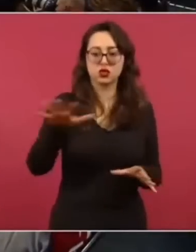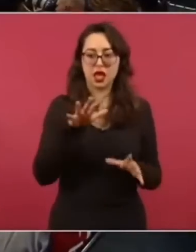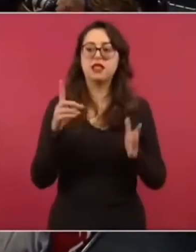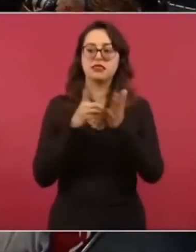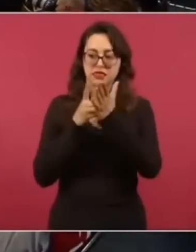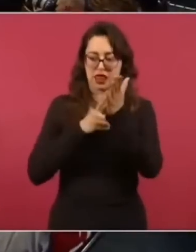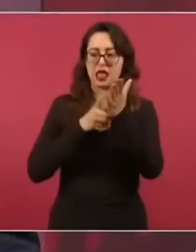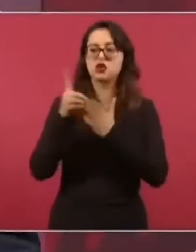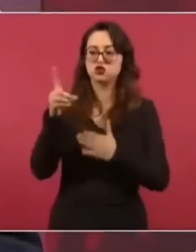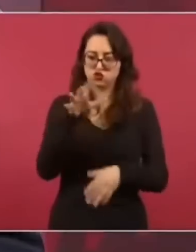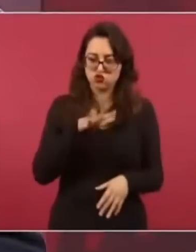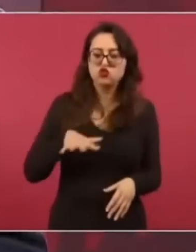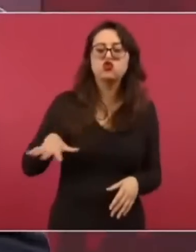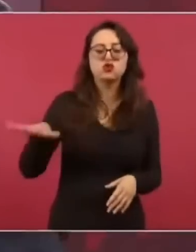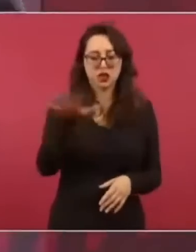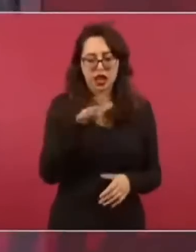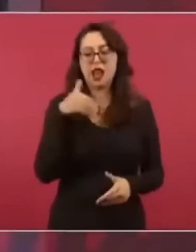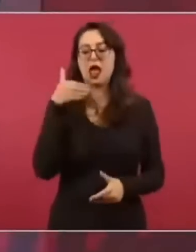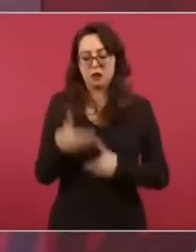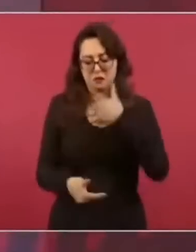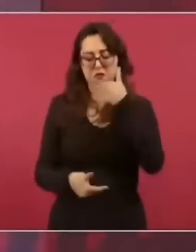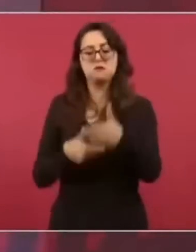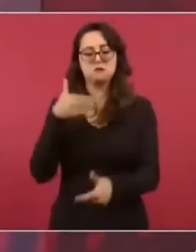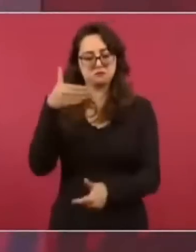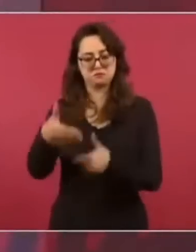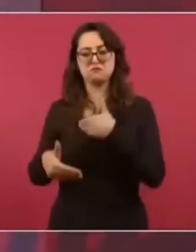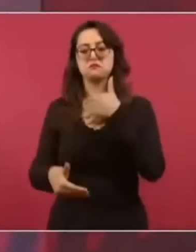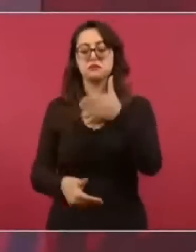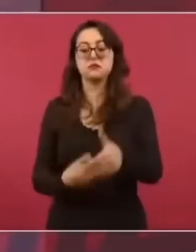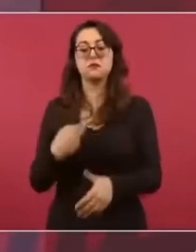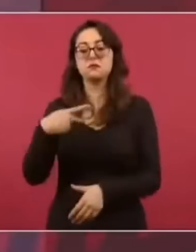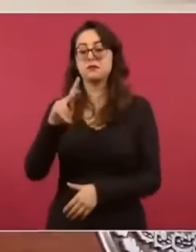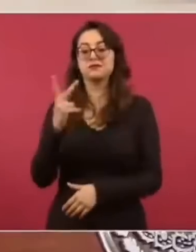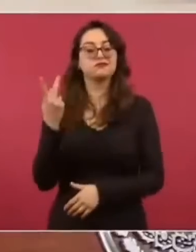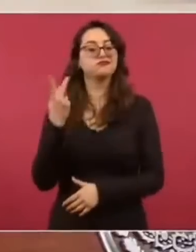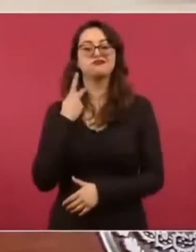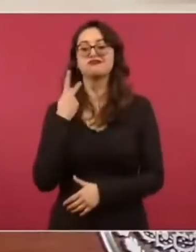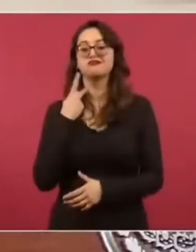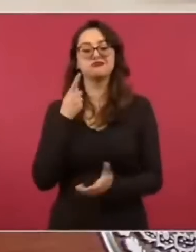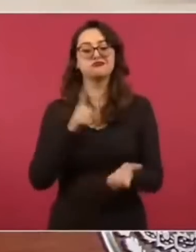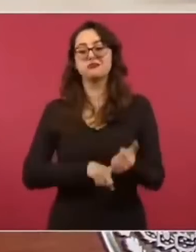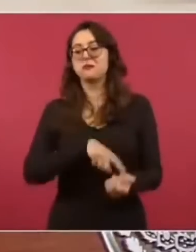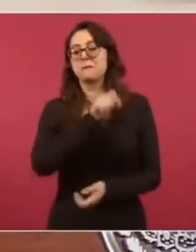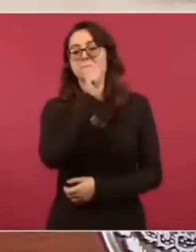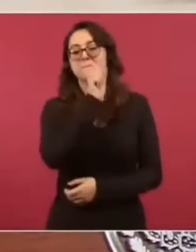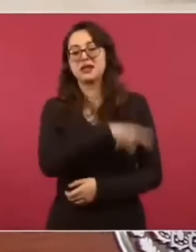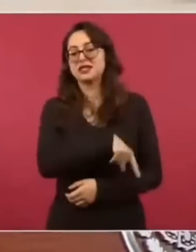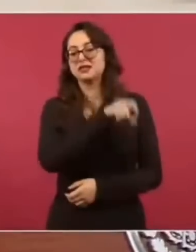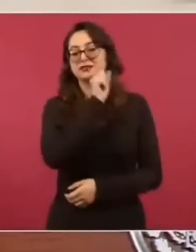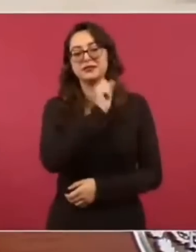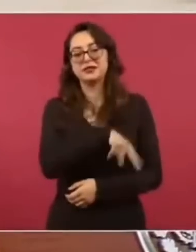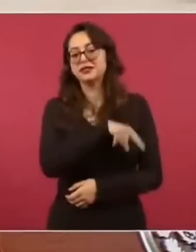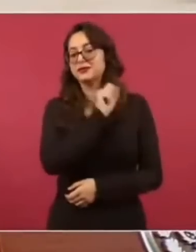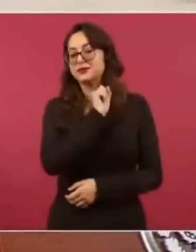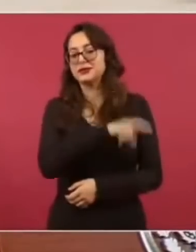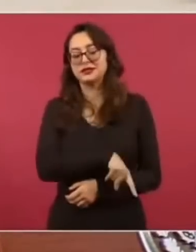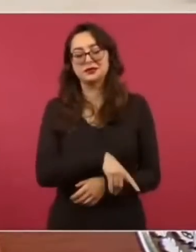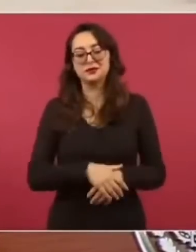duda, pero en lo político siguieron las mismas prácticas. Pues por eso